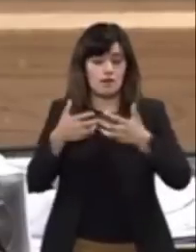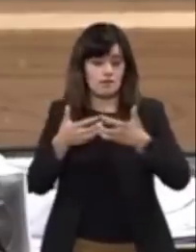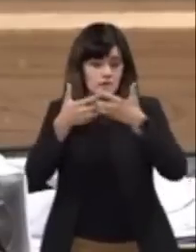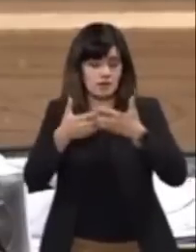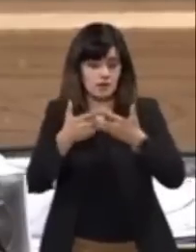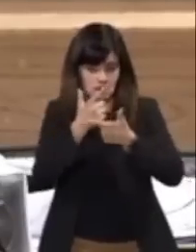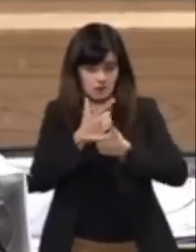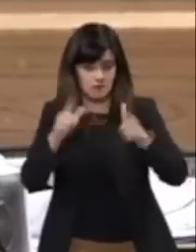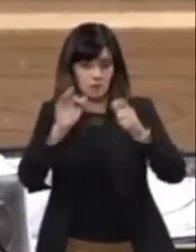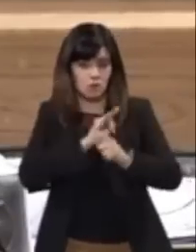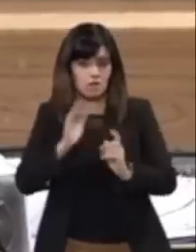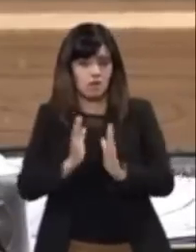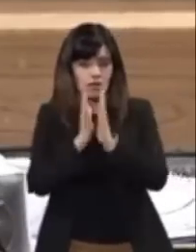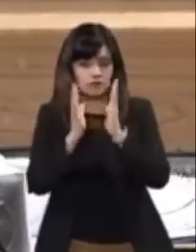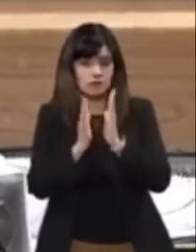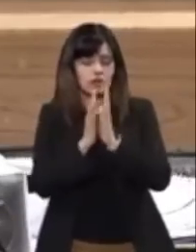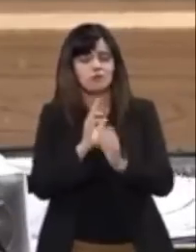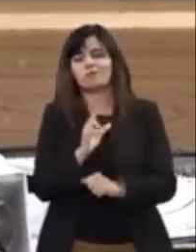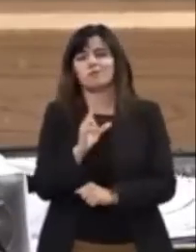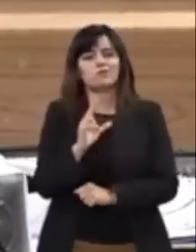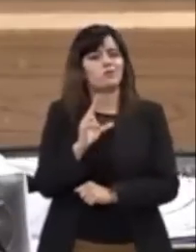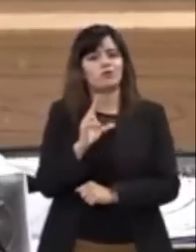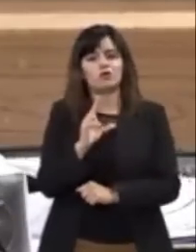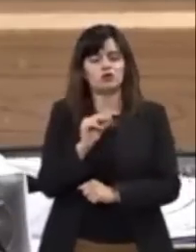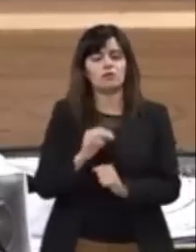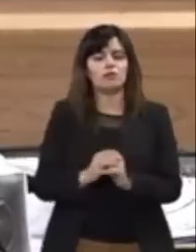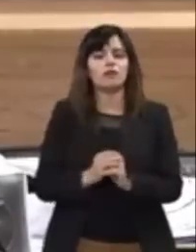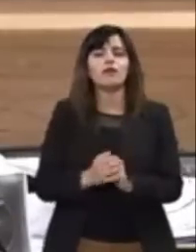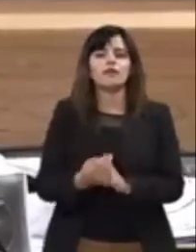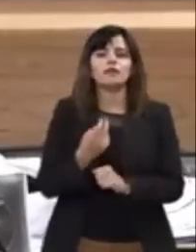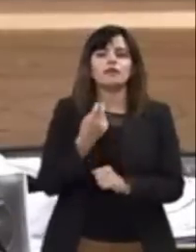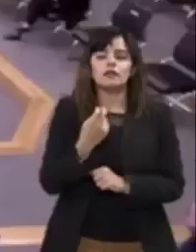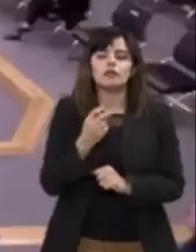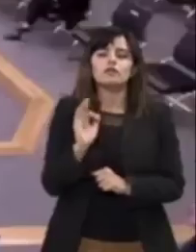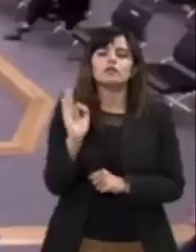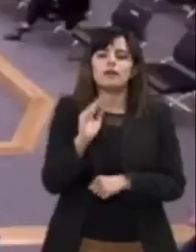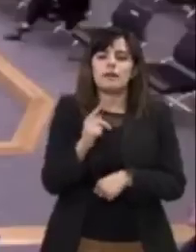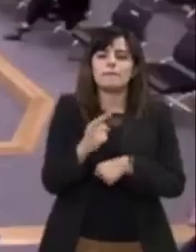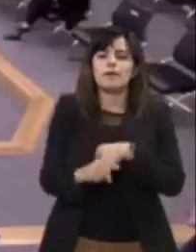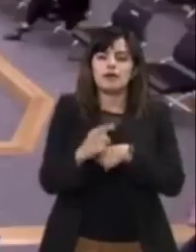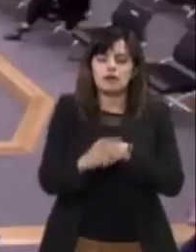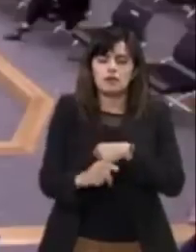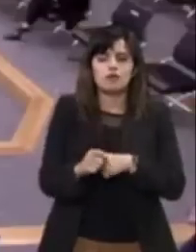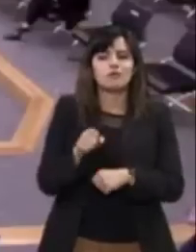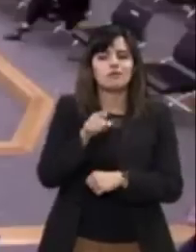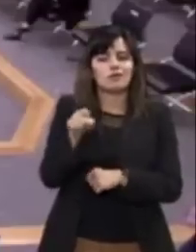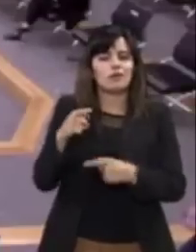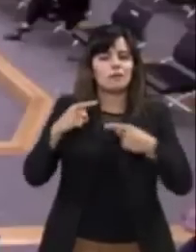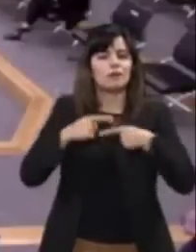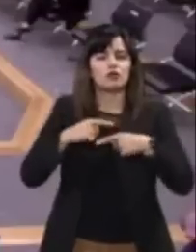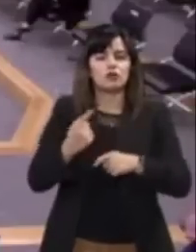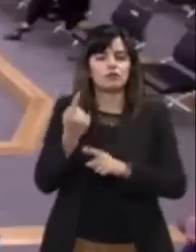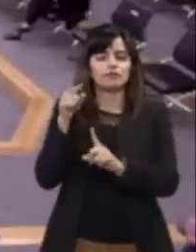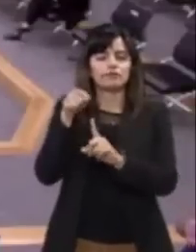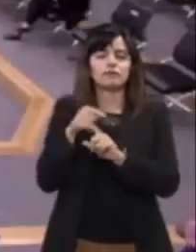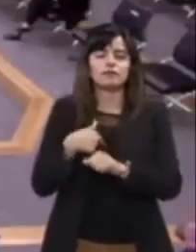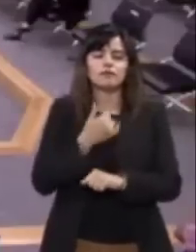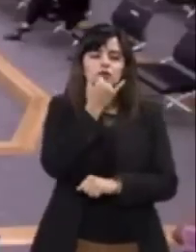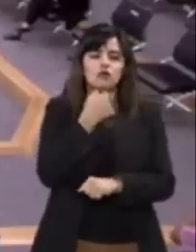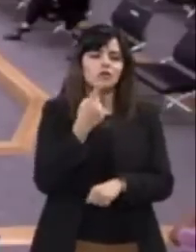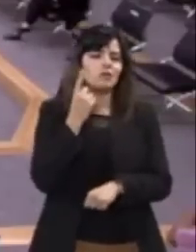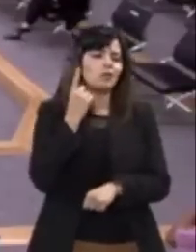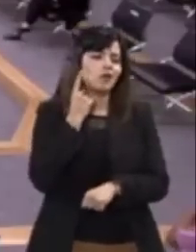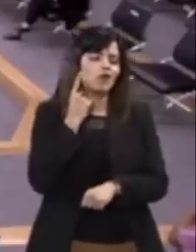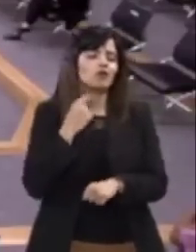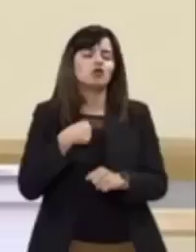alto riesgo de que dicho procedimiento pueda estar dirigido, es decir, no, que tenga diputado, un ganador previamente. Estimado diputado, lo voy a volver a